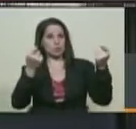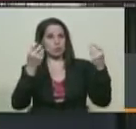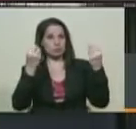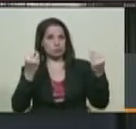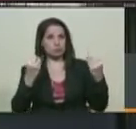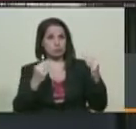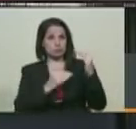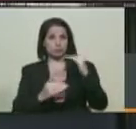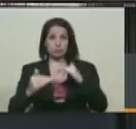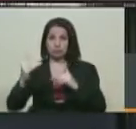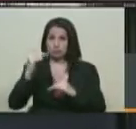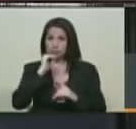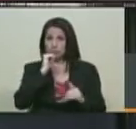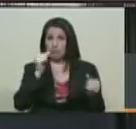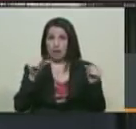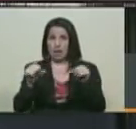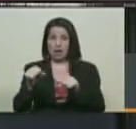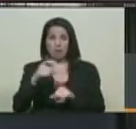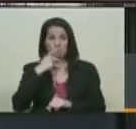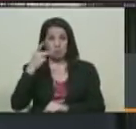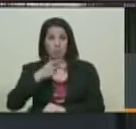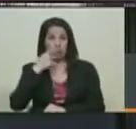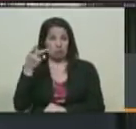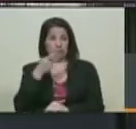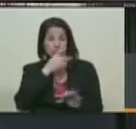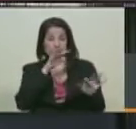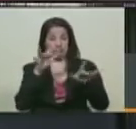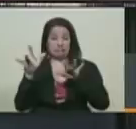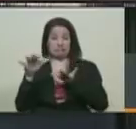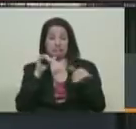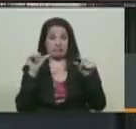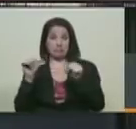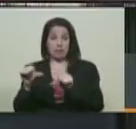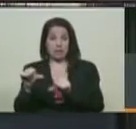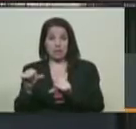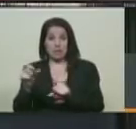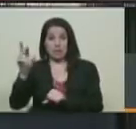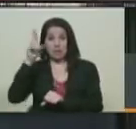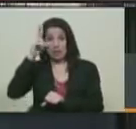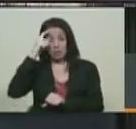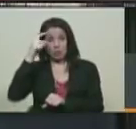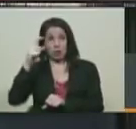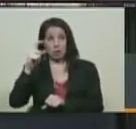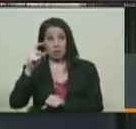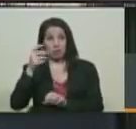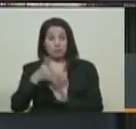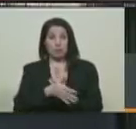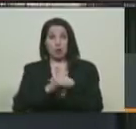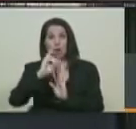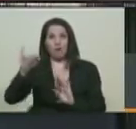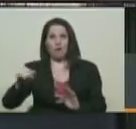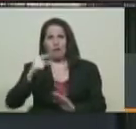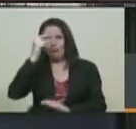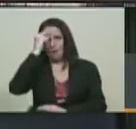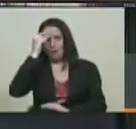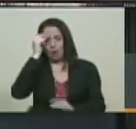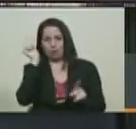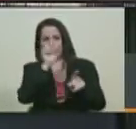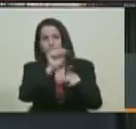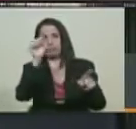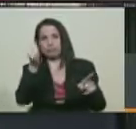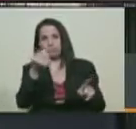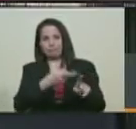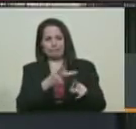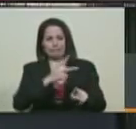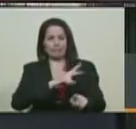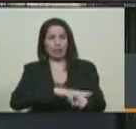en incapacidad política, en perversidad política a Ramos Alup. Y resulta que Julio Borges fue peor